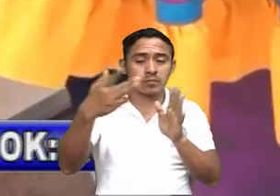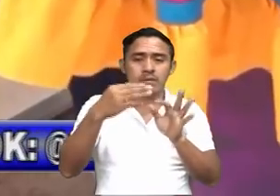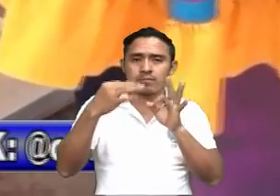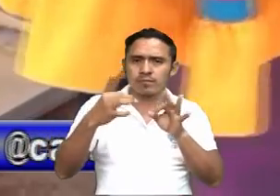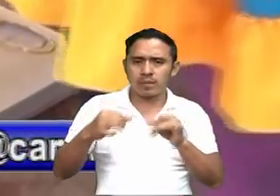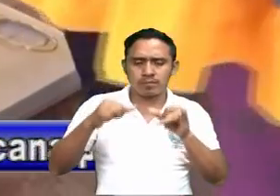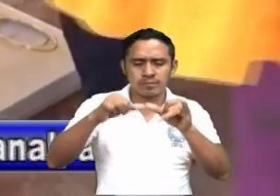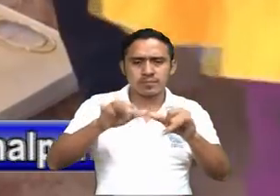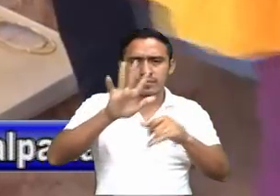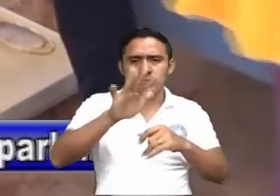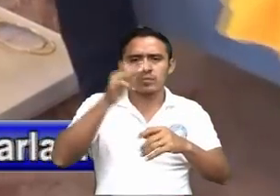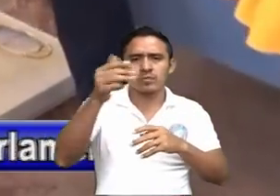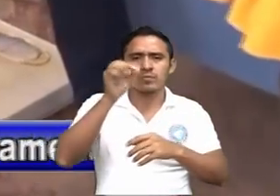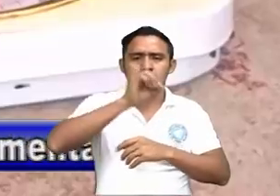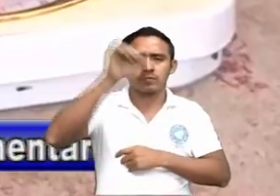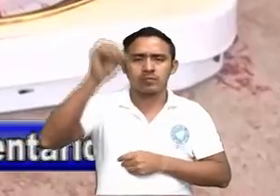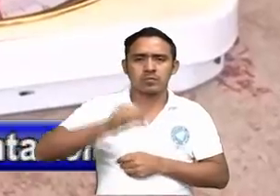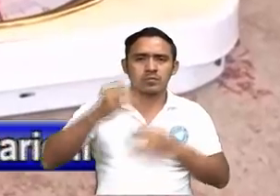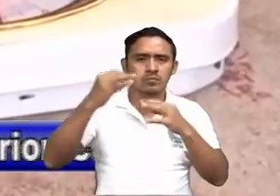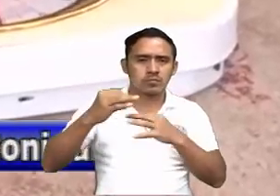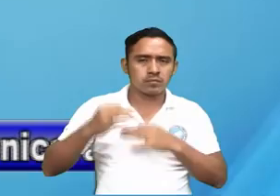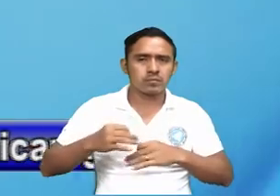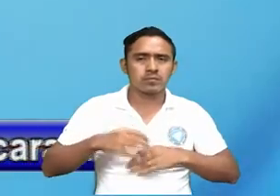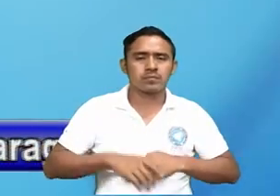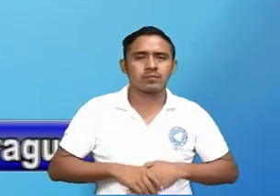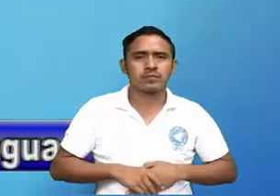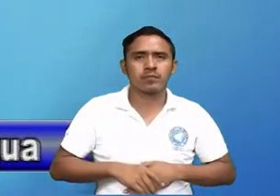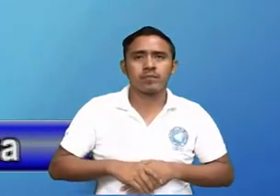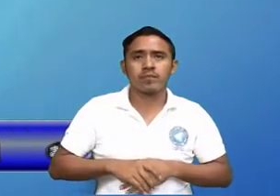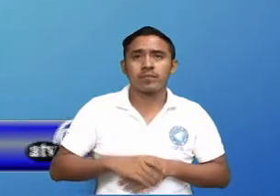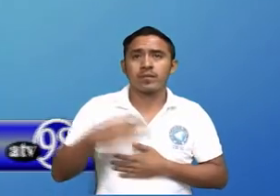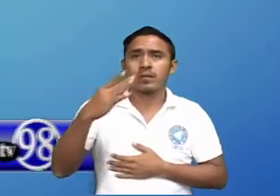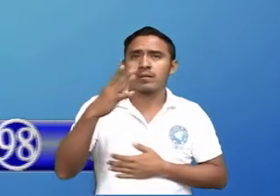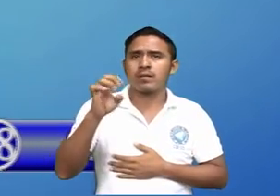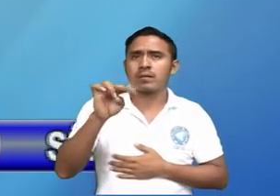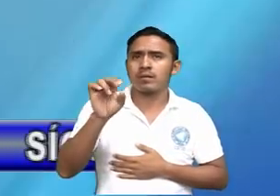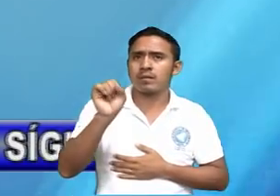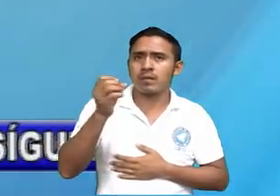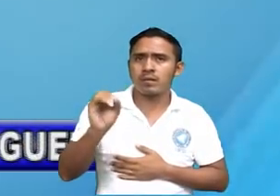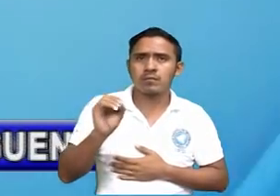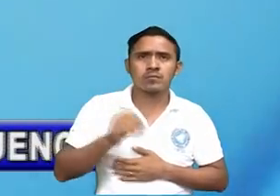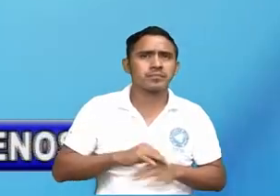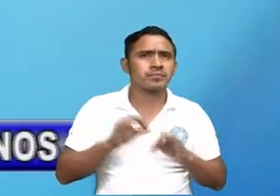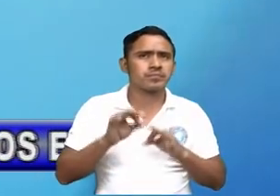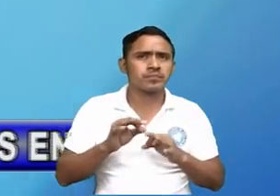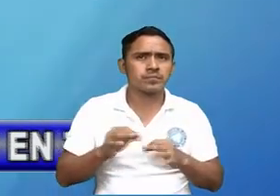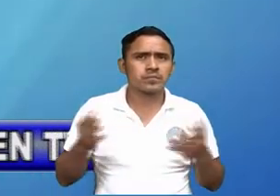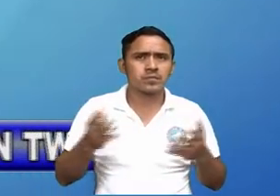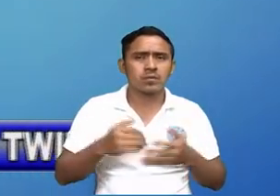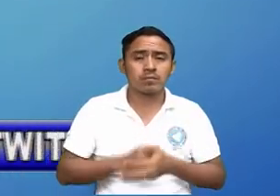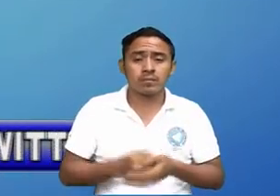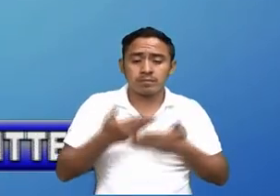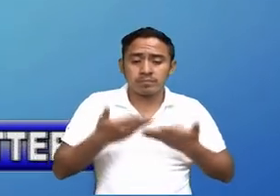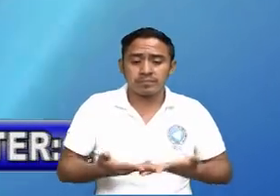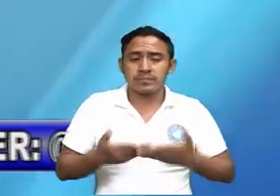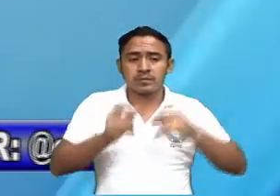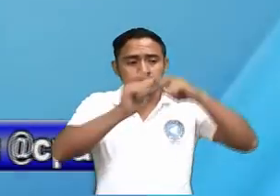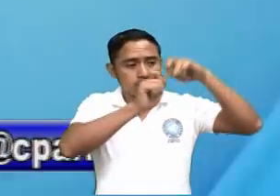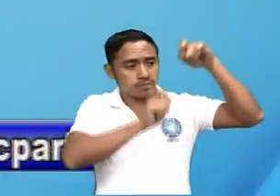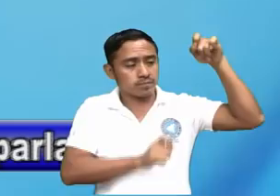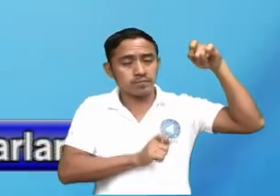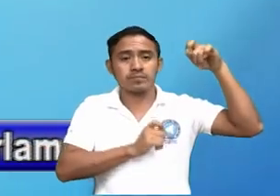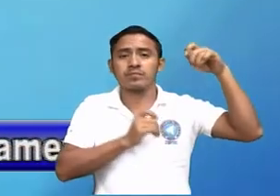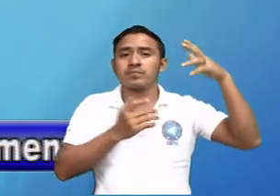un 59% de alcance. Censo Nutricional 2019, llevamos pesados y censados o